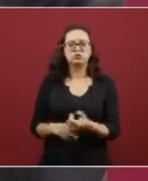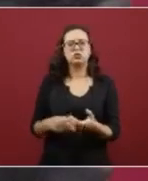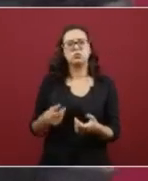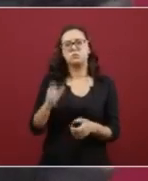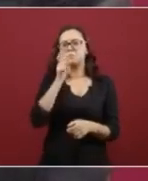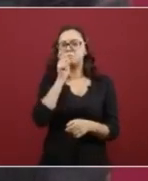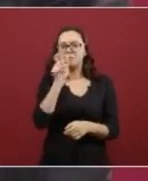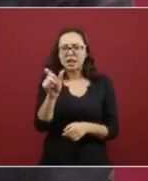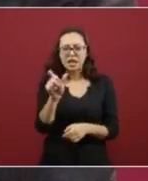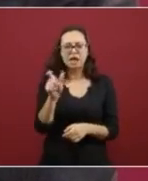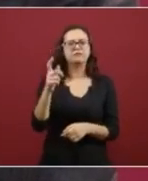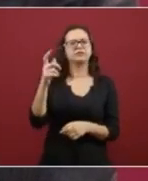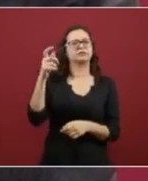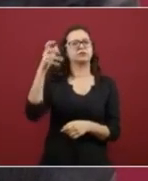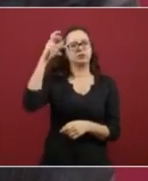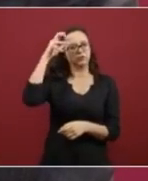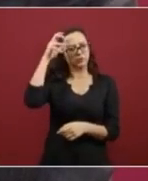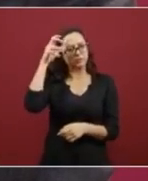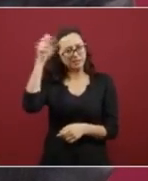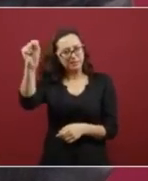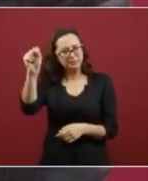conceptos